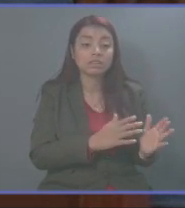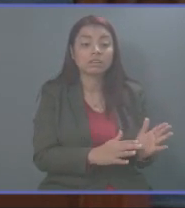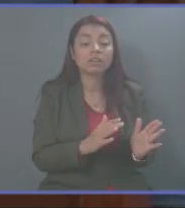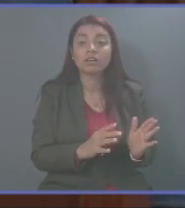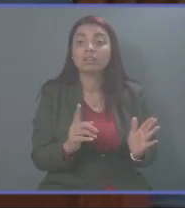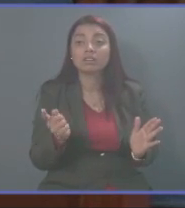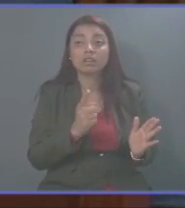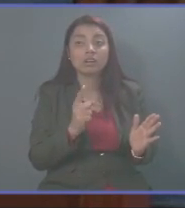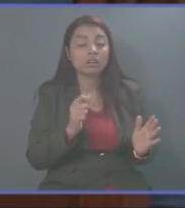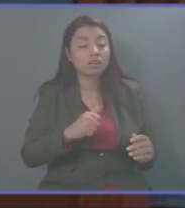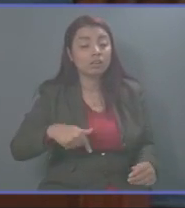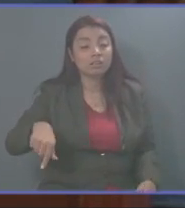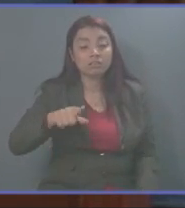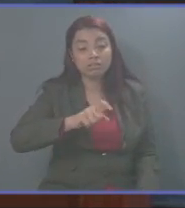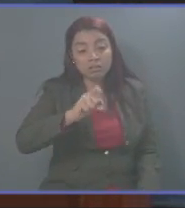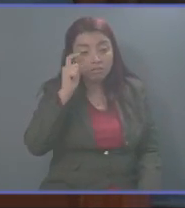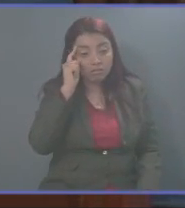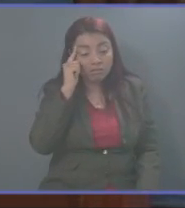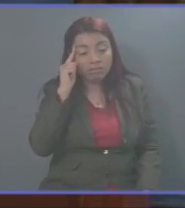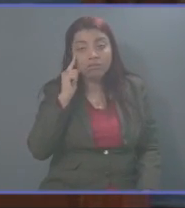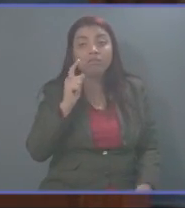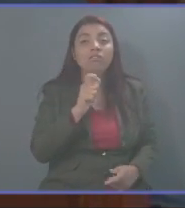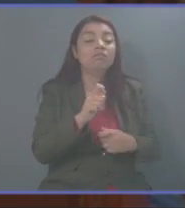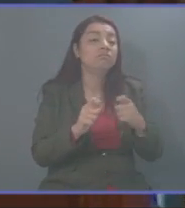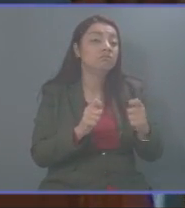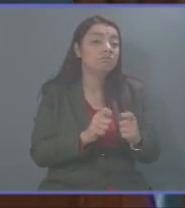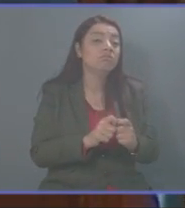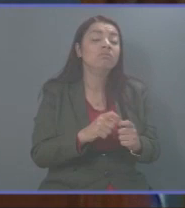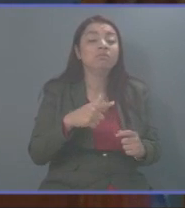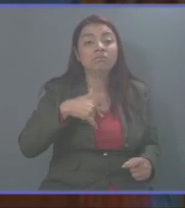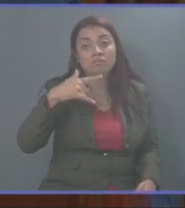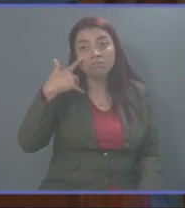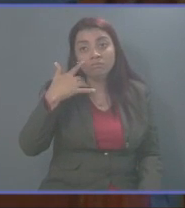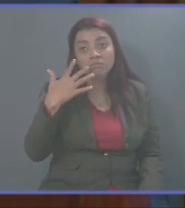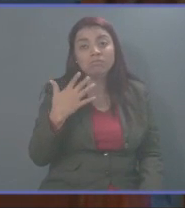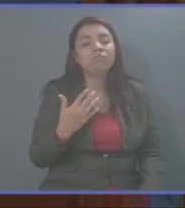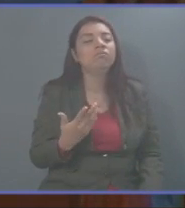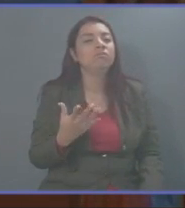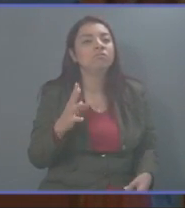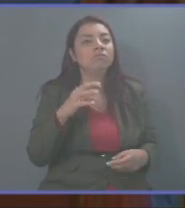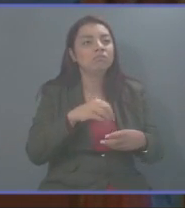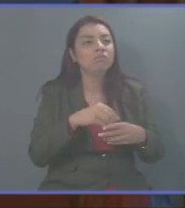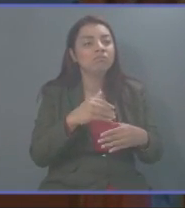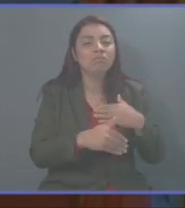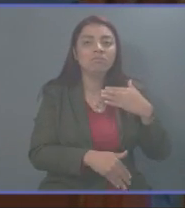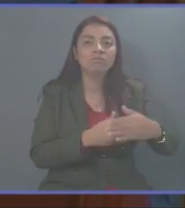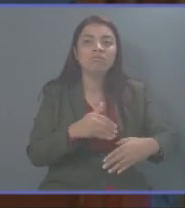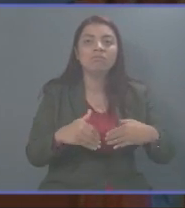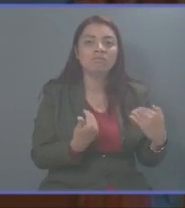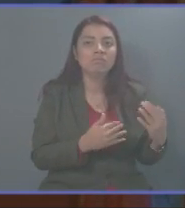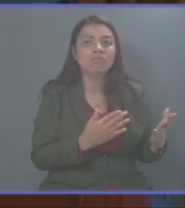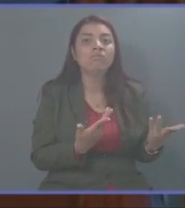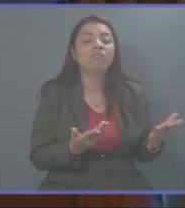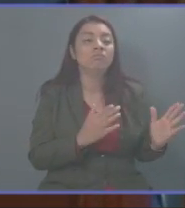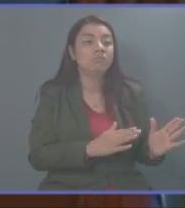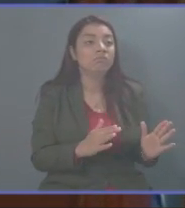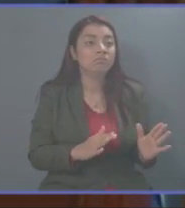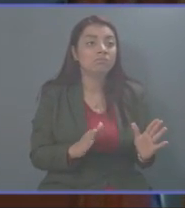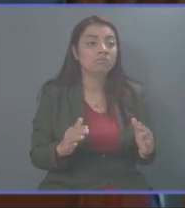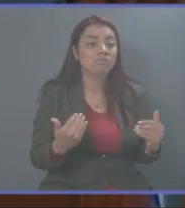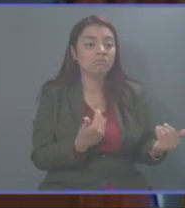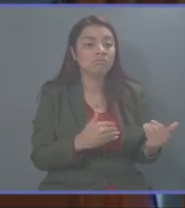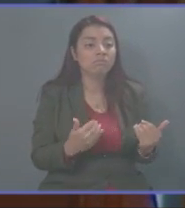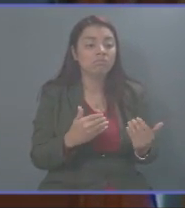y que no sean considerados como residuos de manejo especial y peligroso. Se incluye en esta disposición los generados por eventos